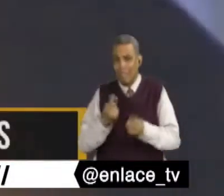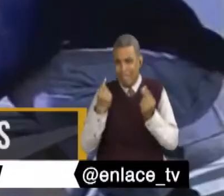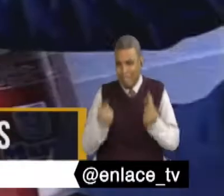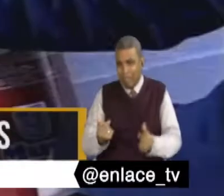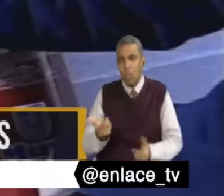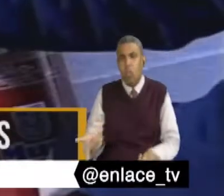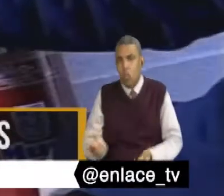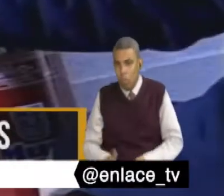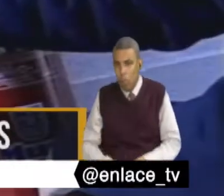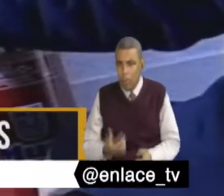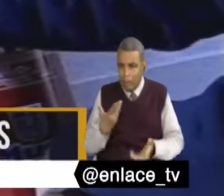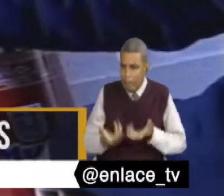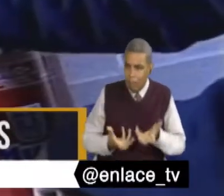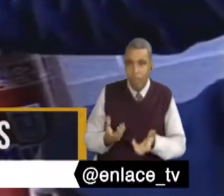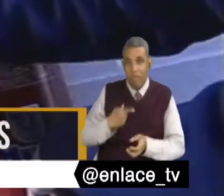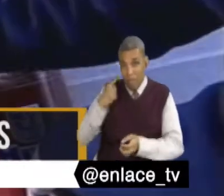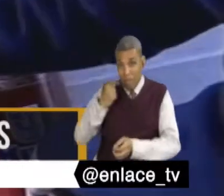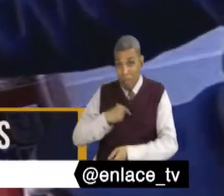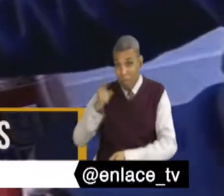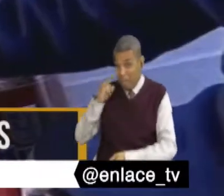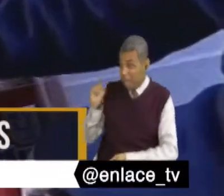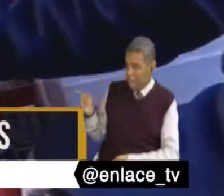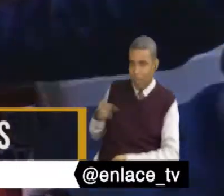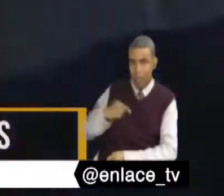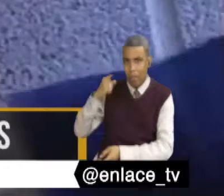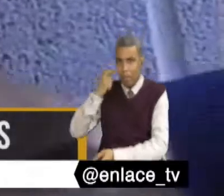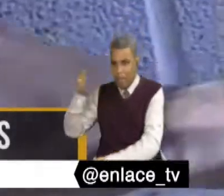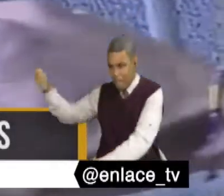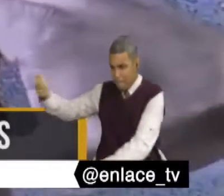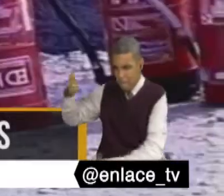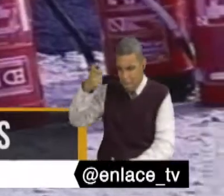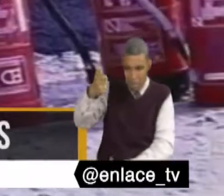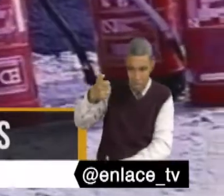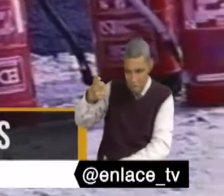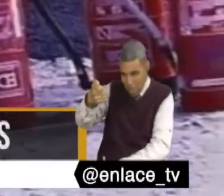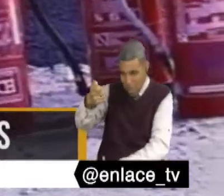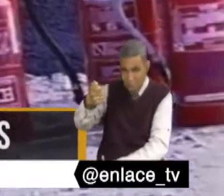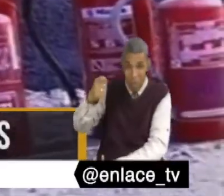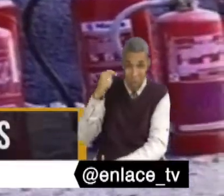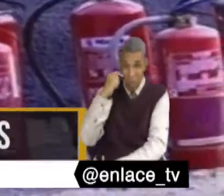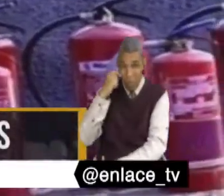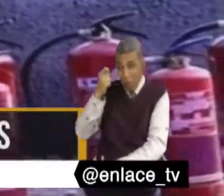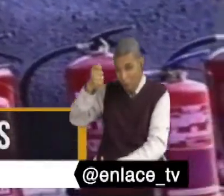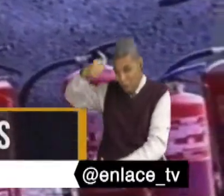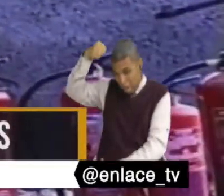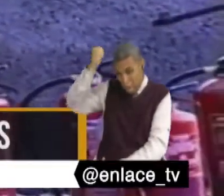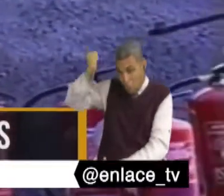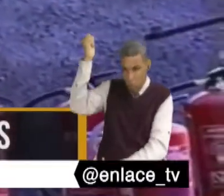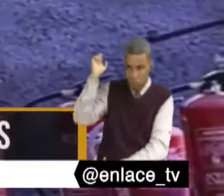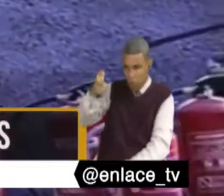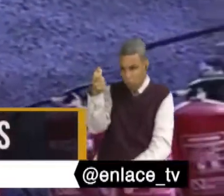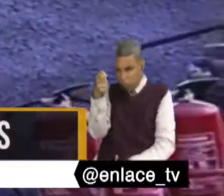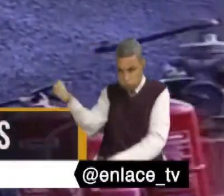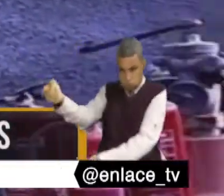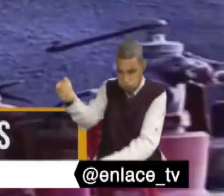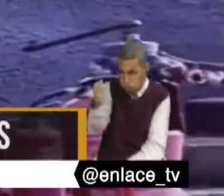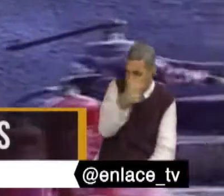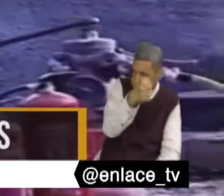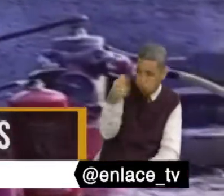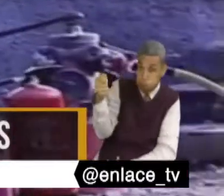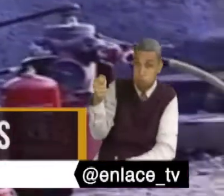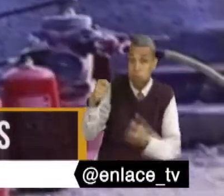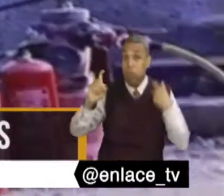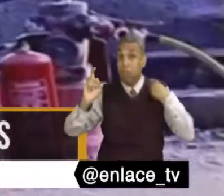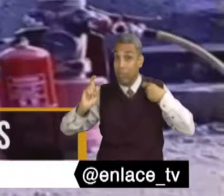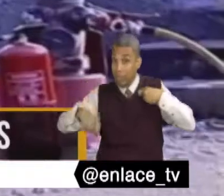e inmediata de acabar con él y detener su avance. De hecho, son tan necesarios en empresas, colegios, oficinas, industrias, casas, vehículos y cualquier